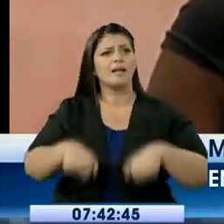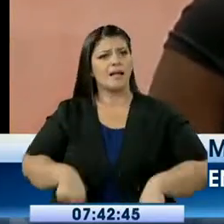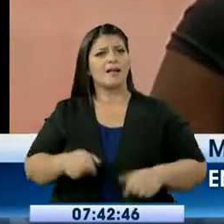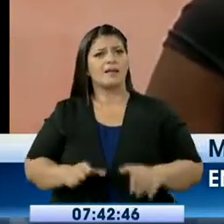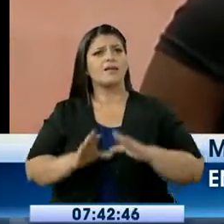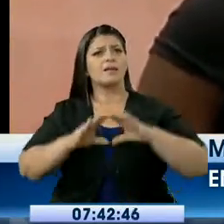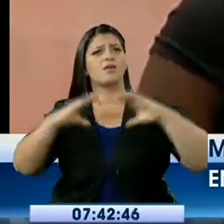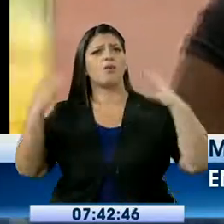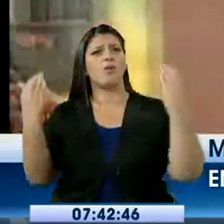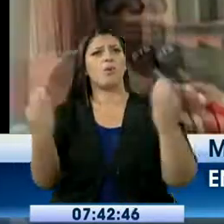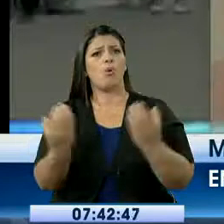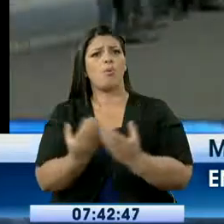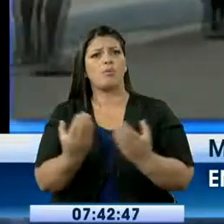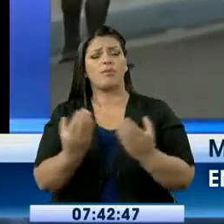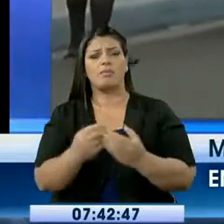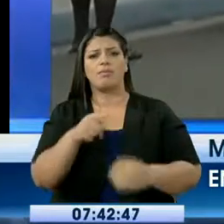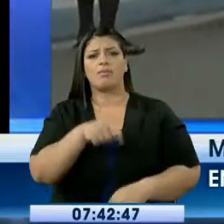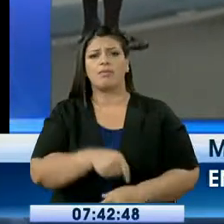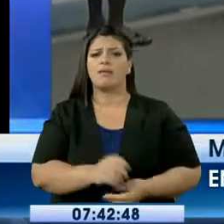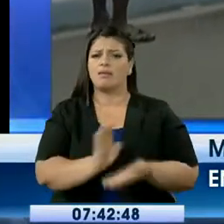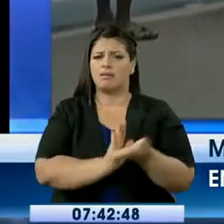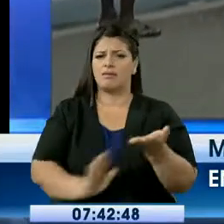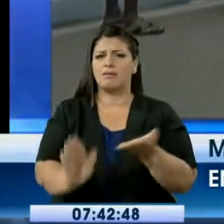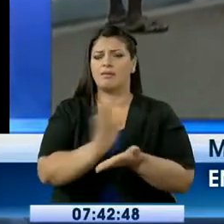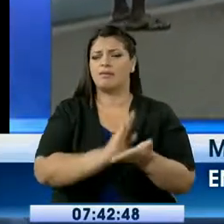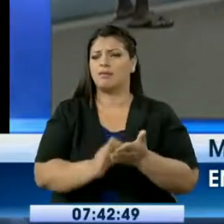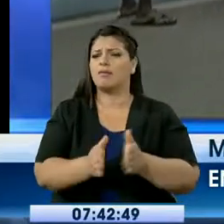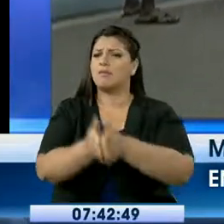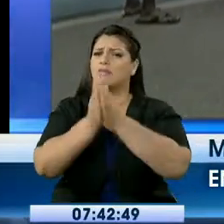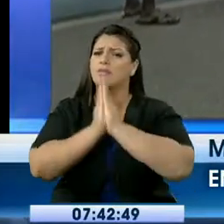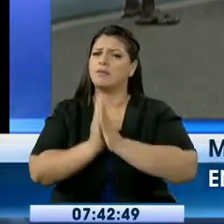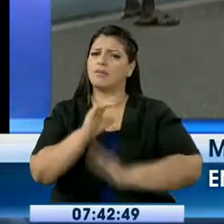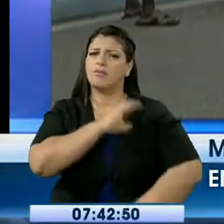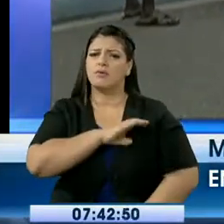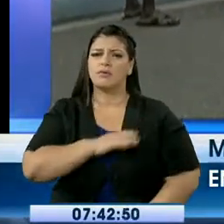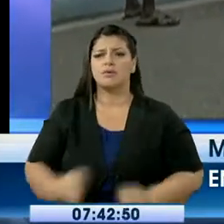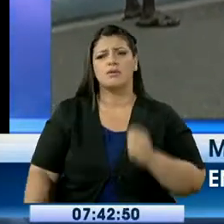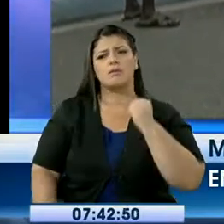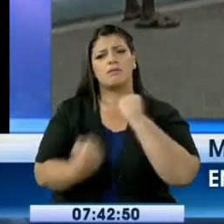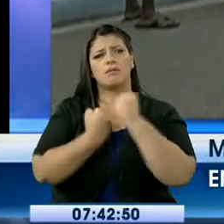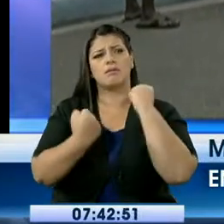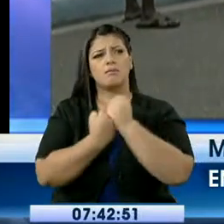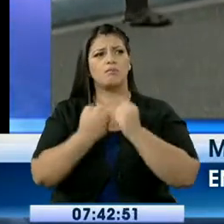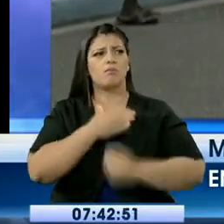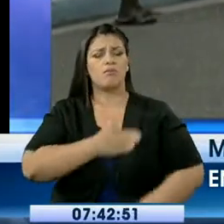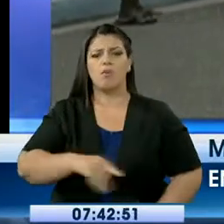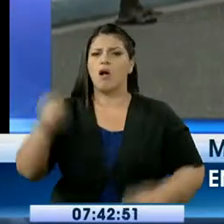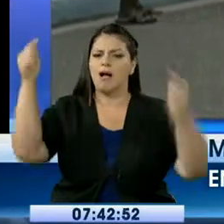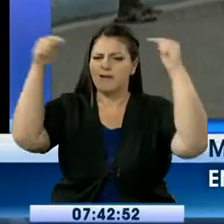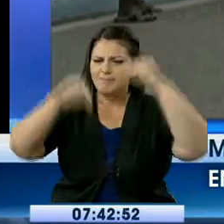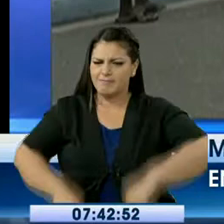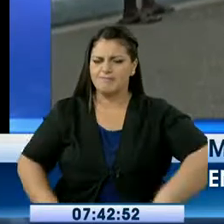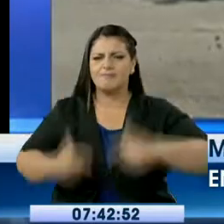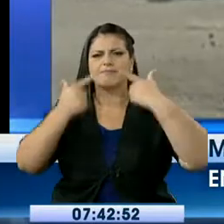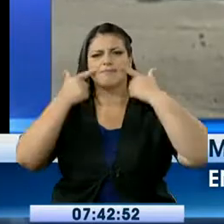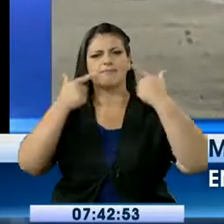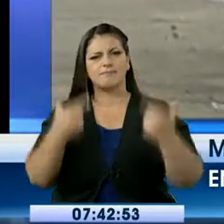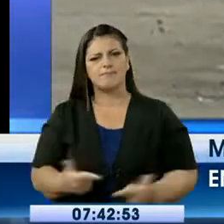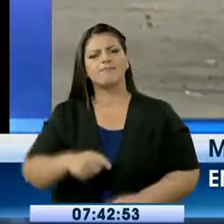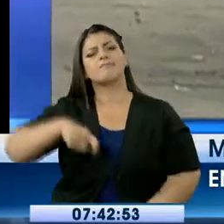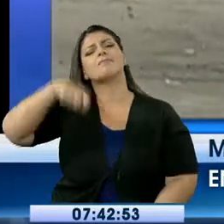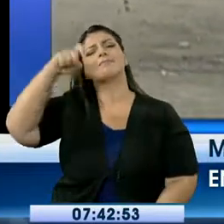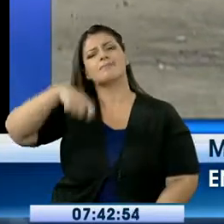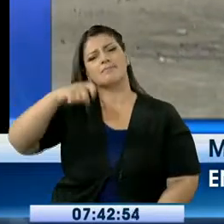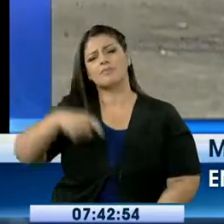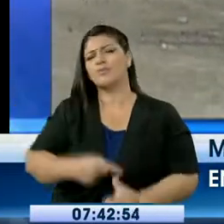manera comedida que la Policía Nacional, en conjunto con la comunidad, nos ayude lo que es una intervención en el barrio. Ya necesitamos que intervenga el